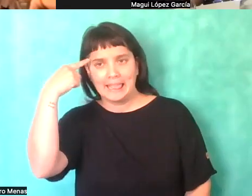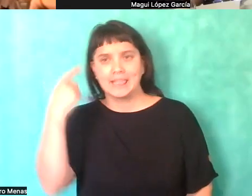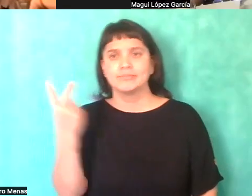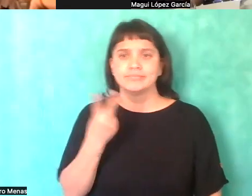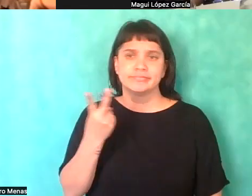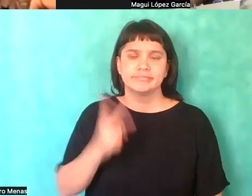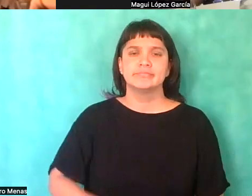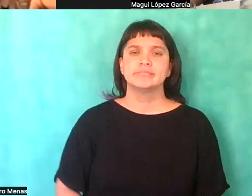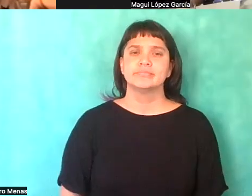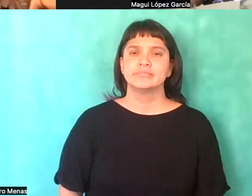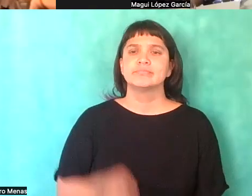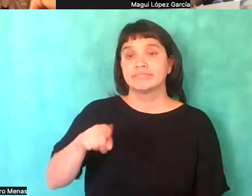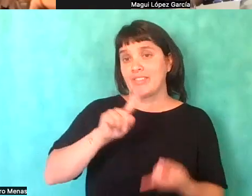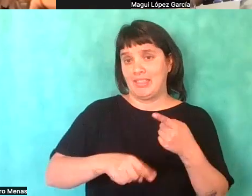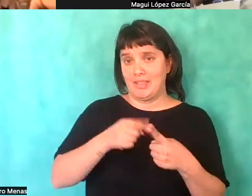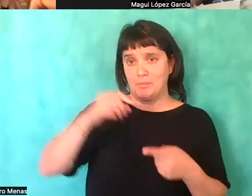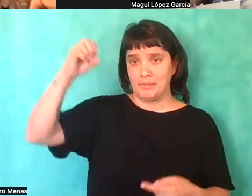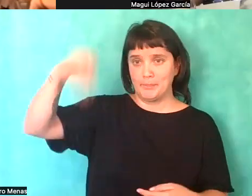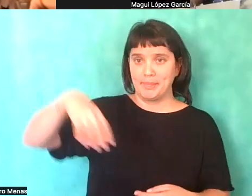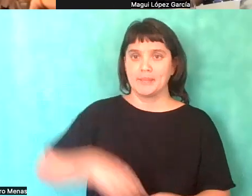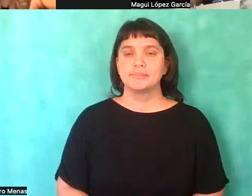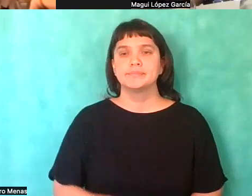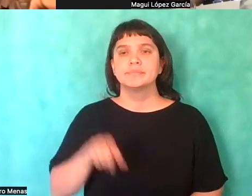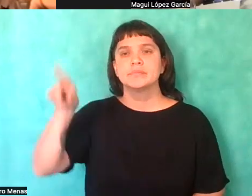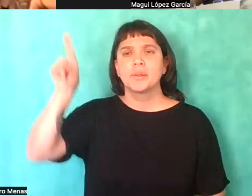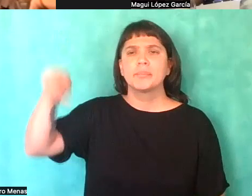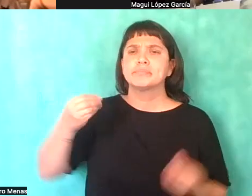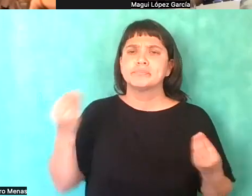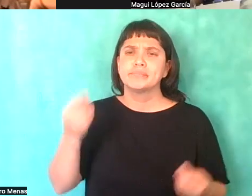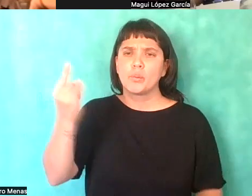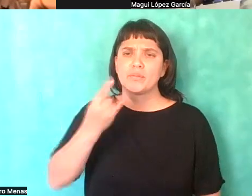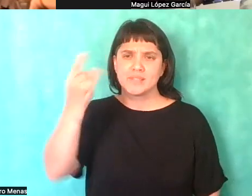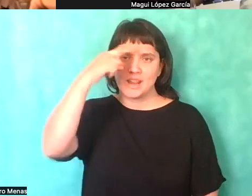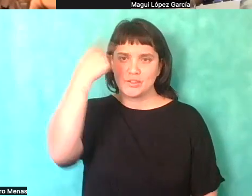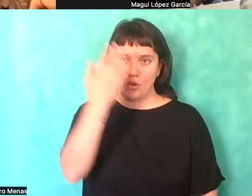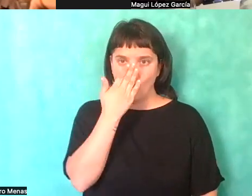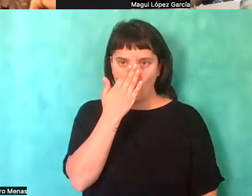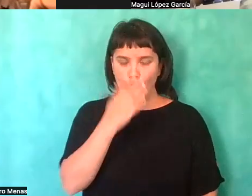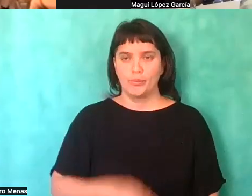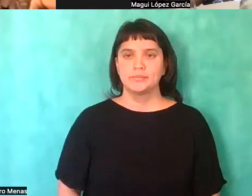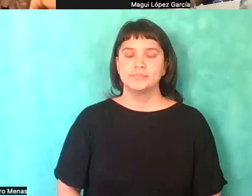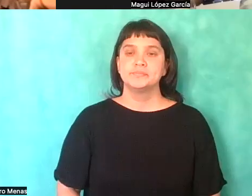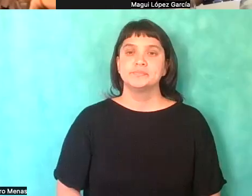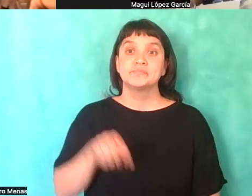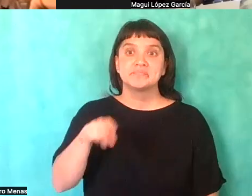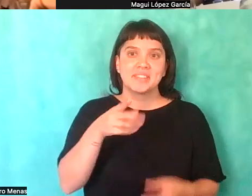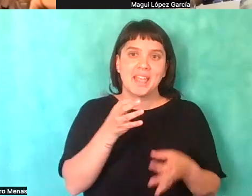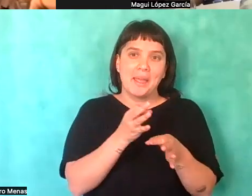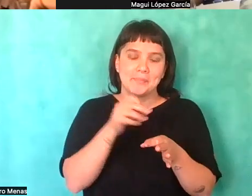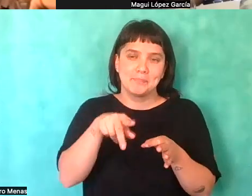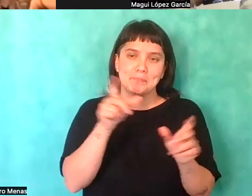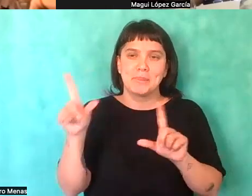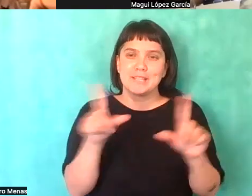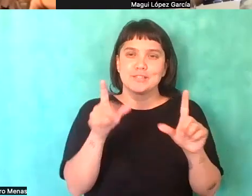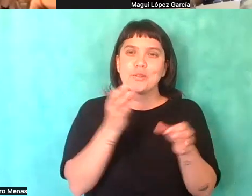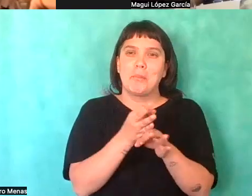están interpretando. De la Universidad Nacional de Córdoba, interpretando este episodio especial con video de Hablando Mal y